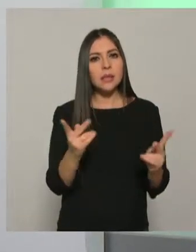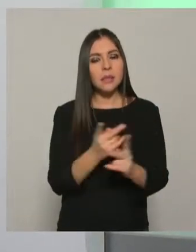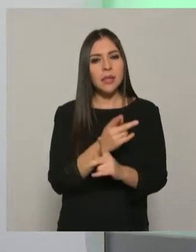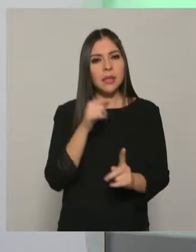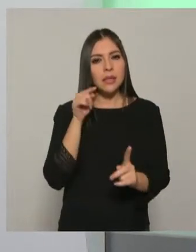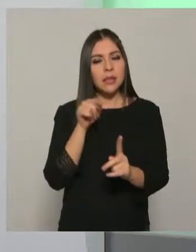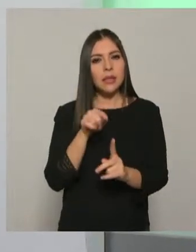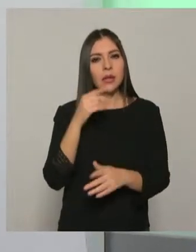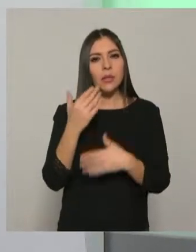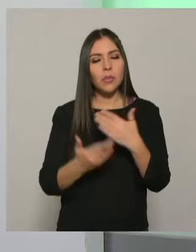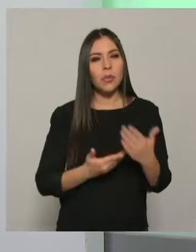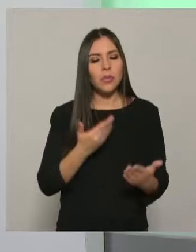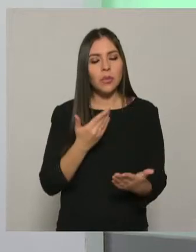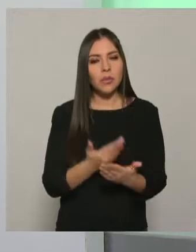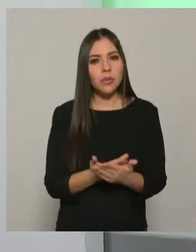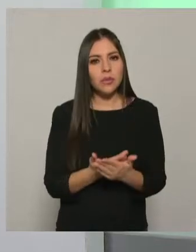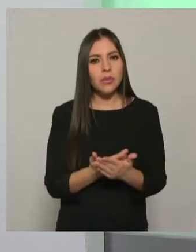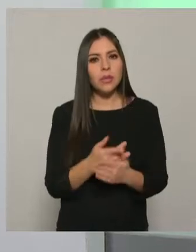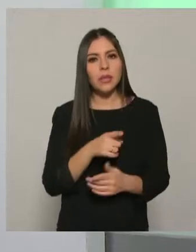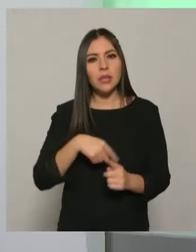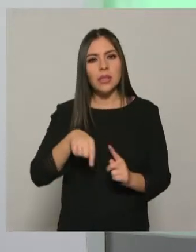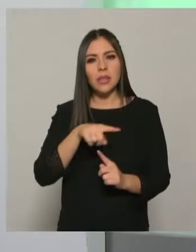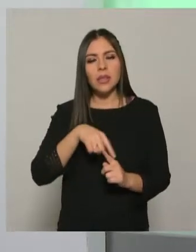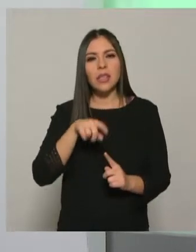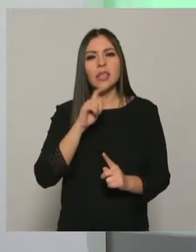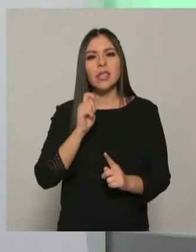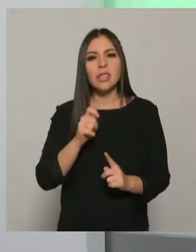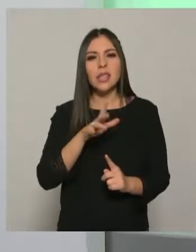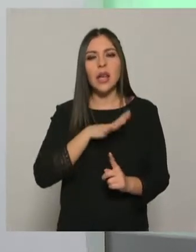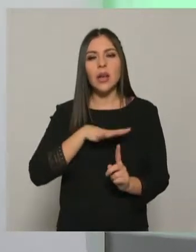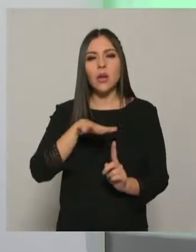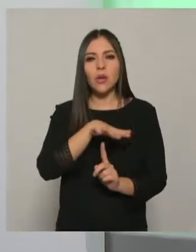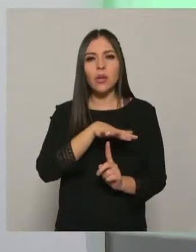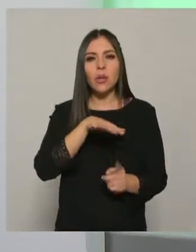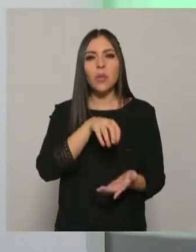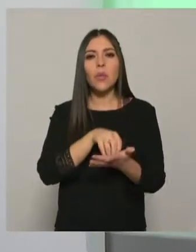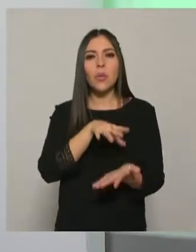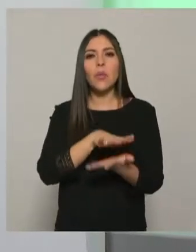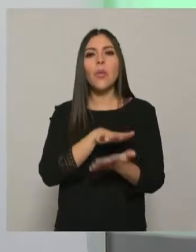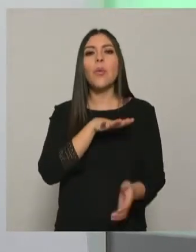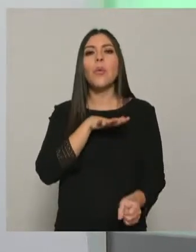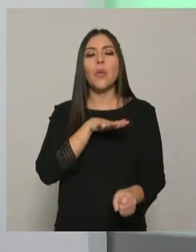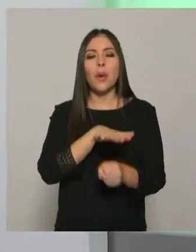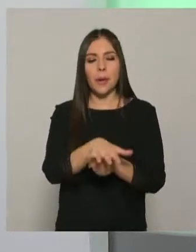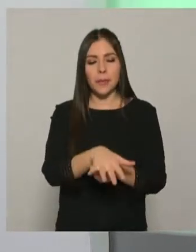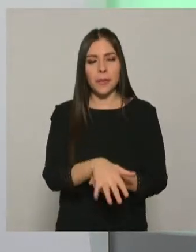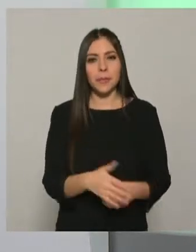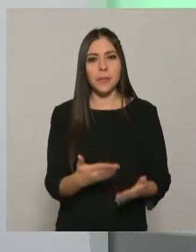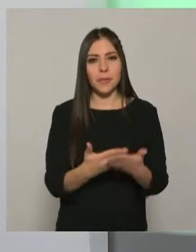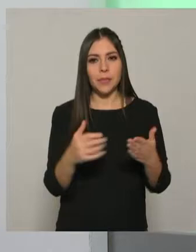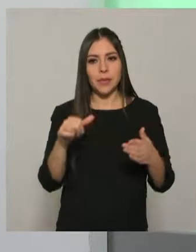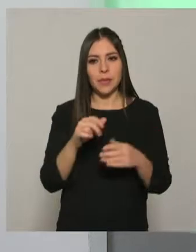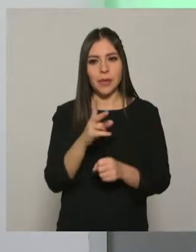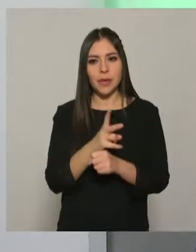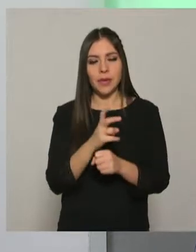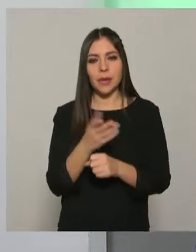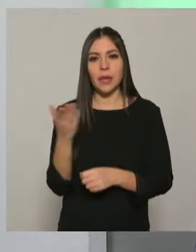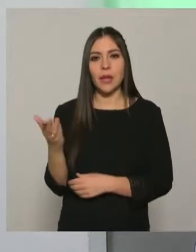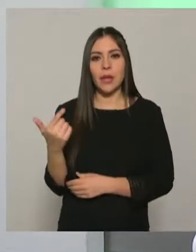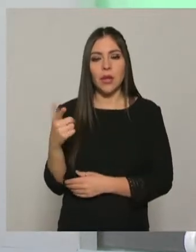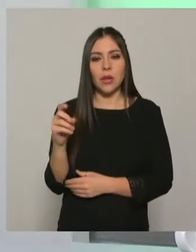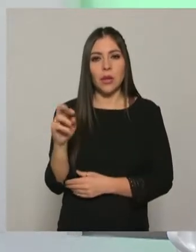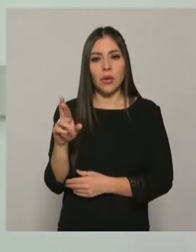este dictamen y qué es lo que encierra y cuál es el contexto. Así que para eso, esta mañana pues he invitado a Gloria